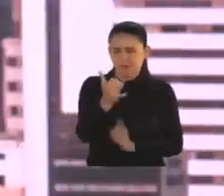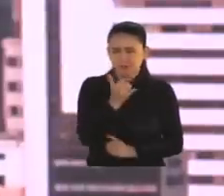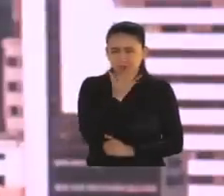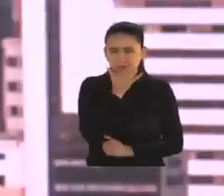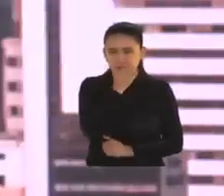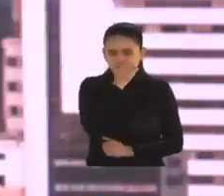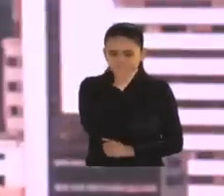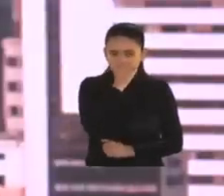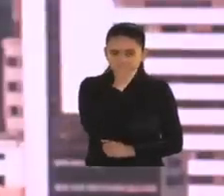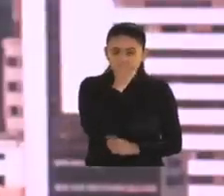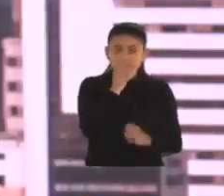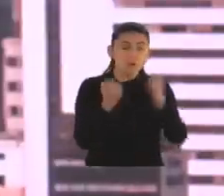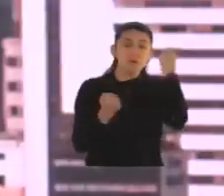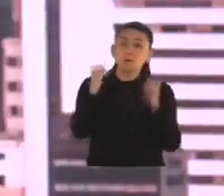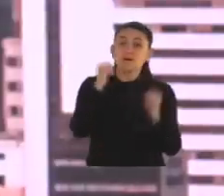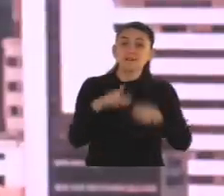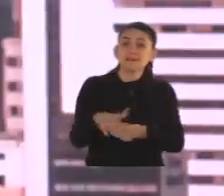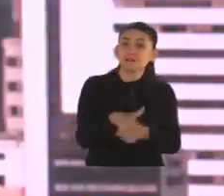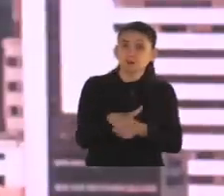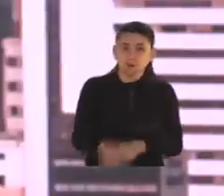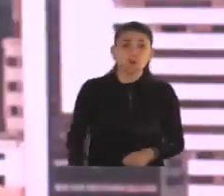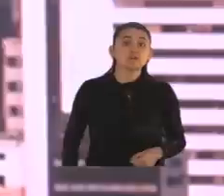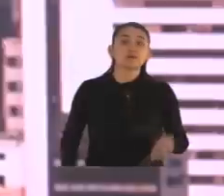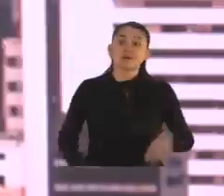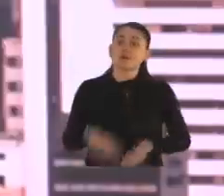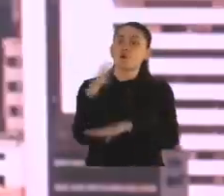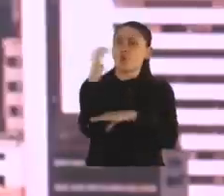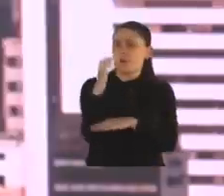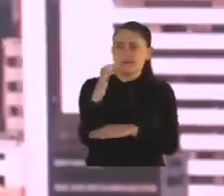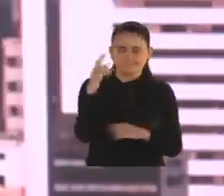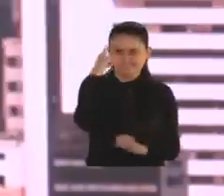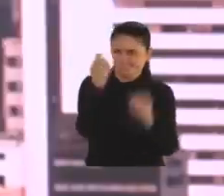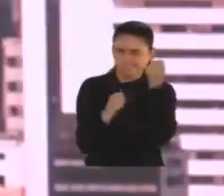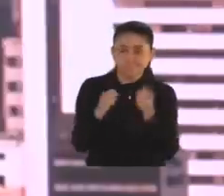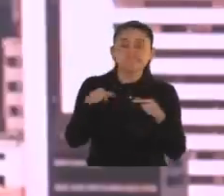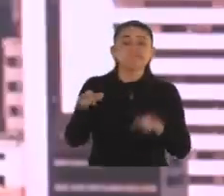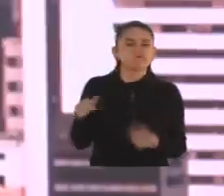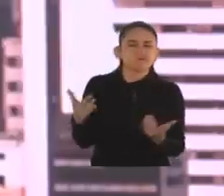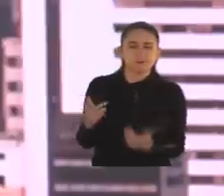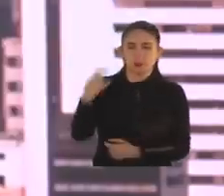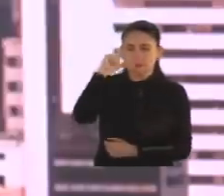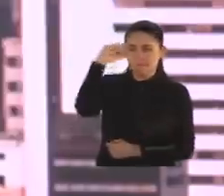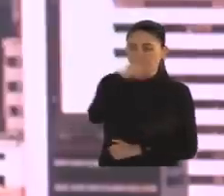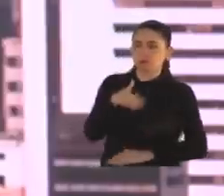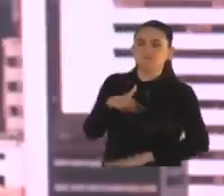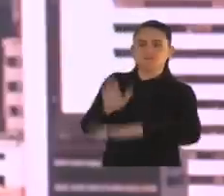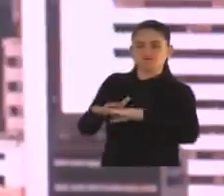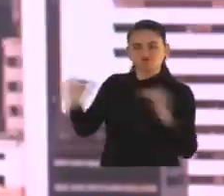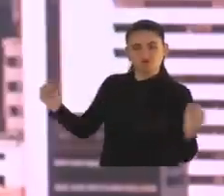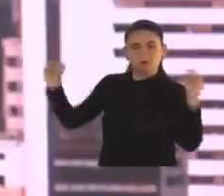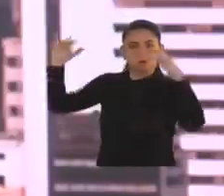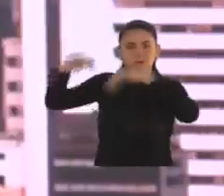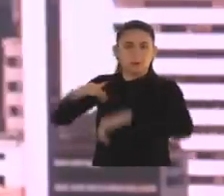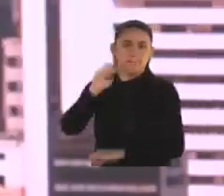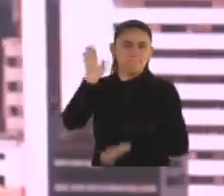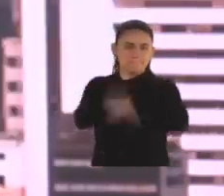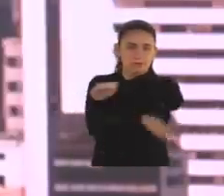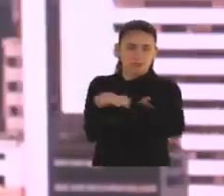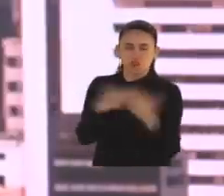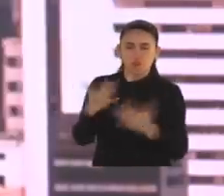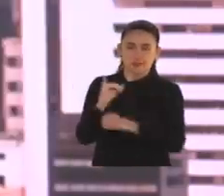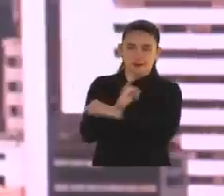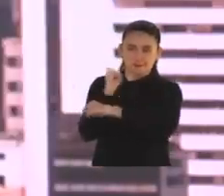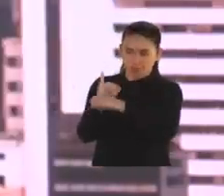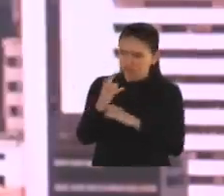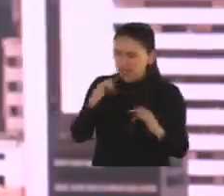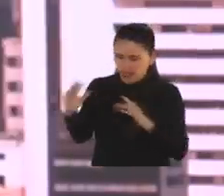la situación en el sur del país. Les habíamos contado que el presidente Petro citó un consejo extraordinario de ministros, esto en Ipiales, pues anoche